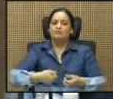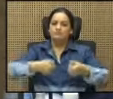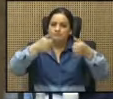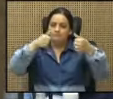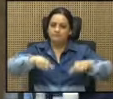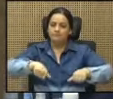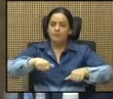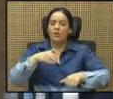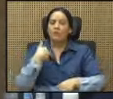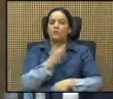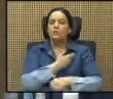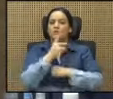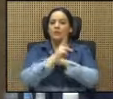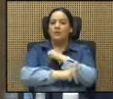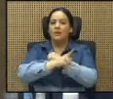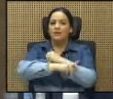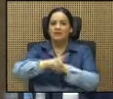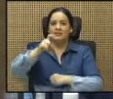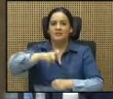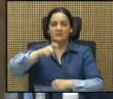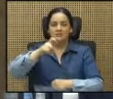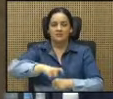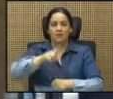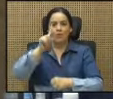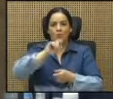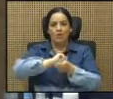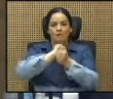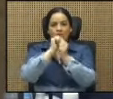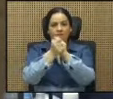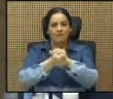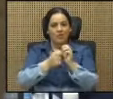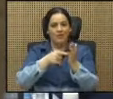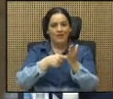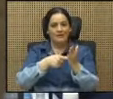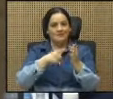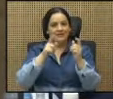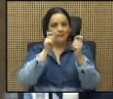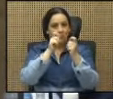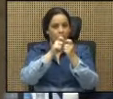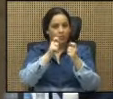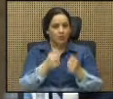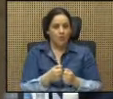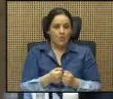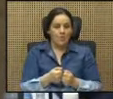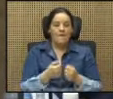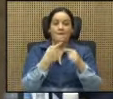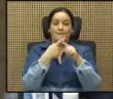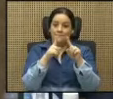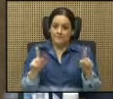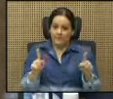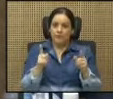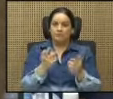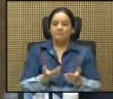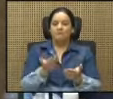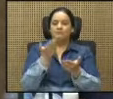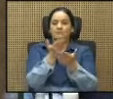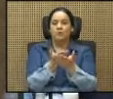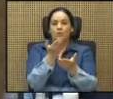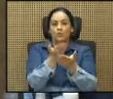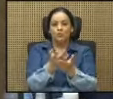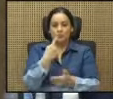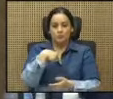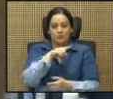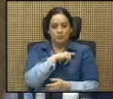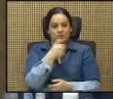en que nuestro país necesita una reforma en este aspecto. Sin embargo, la propuesta que tenemos